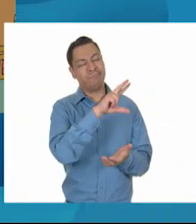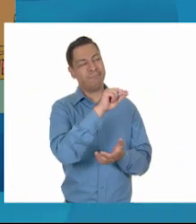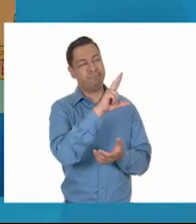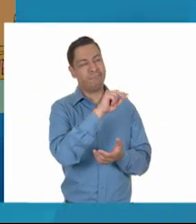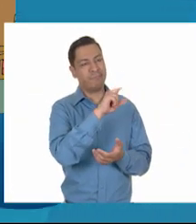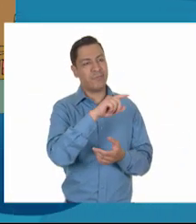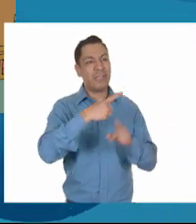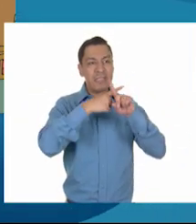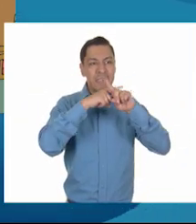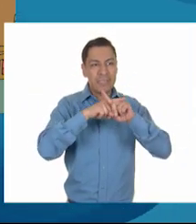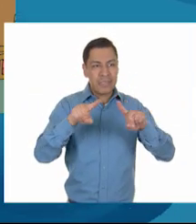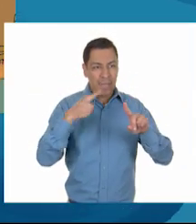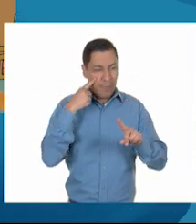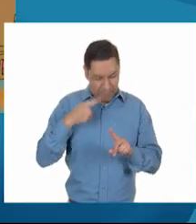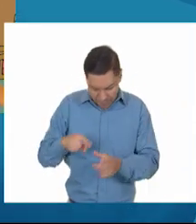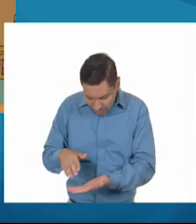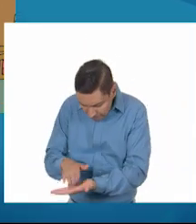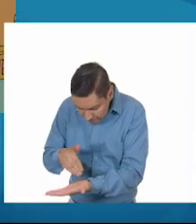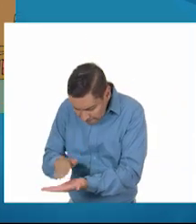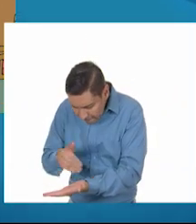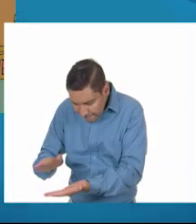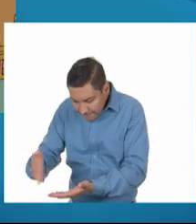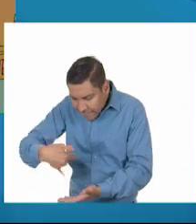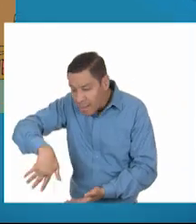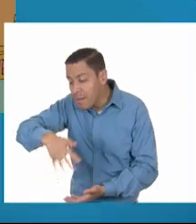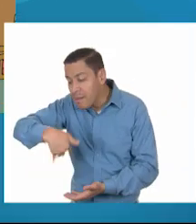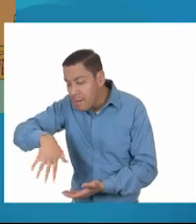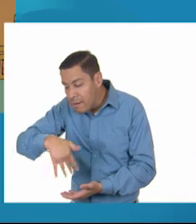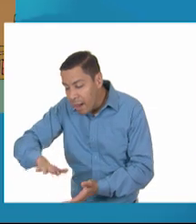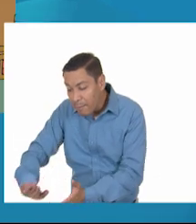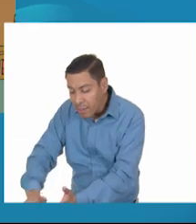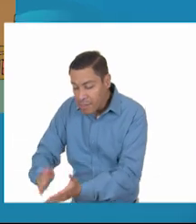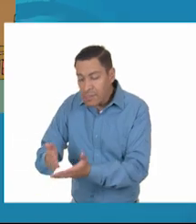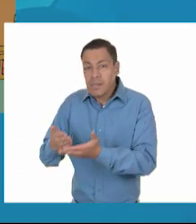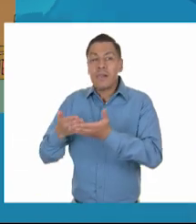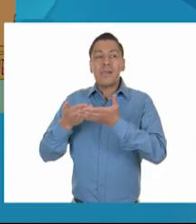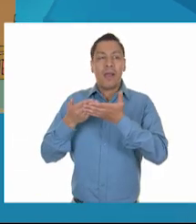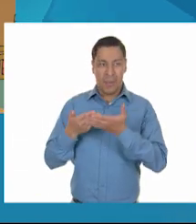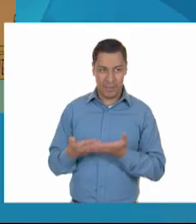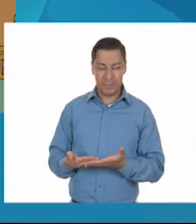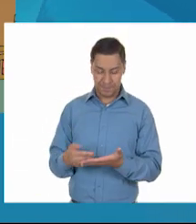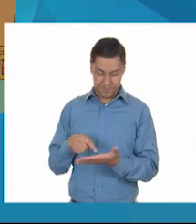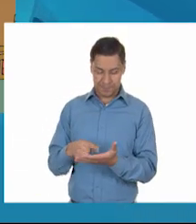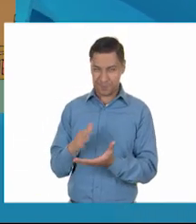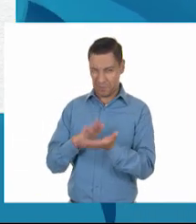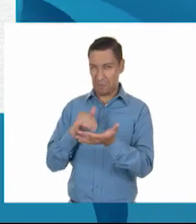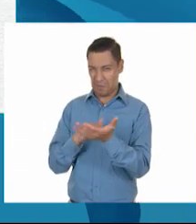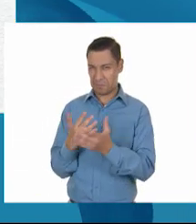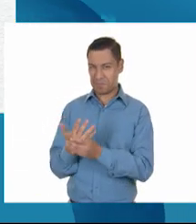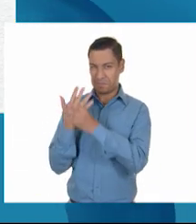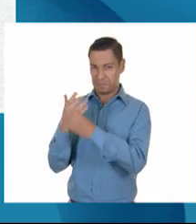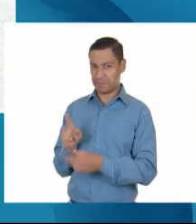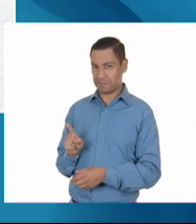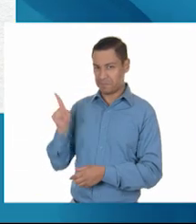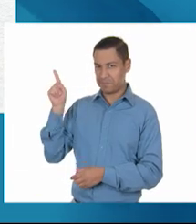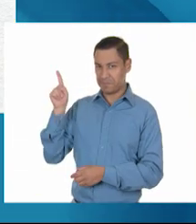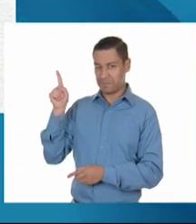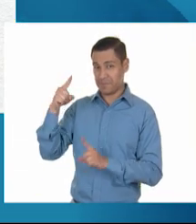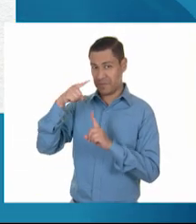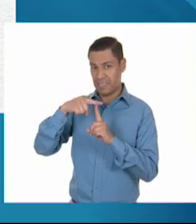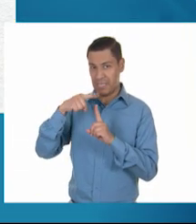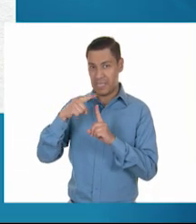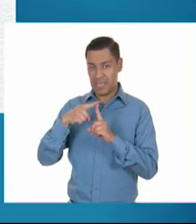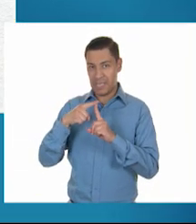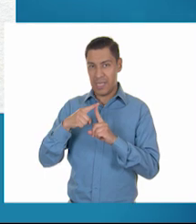ver, este... Ah, por aquí yo la tenía anotada aquí. A ver... Ajá. Dice así. Tarea. Hacer el